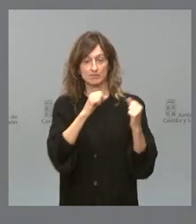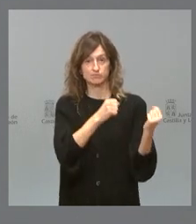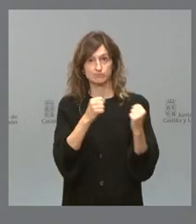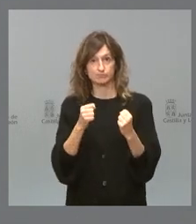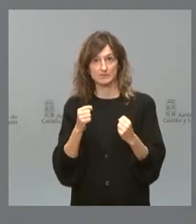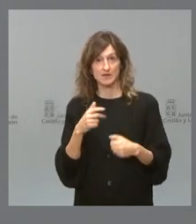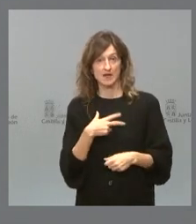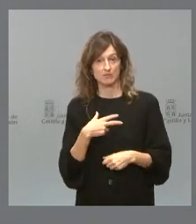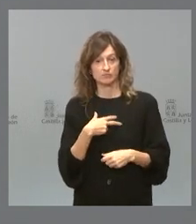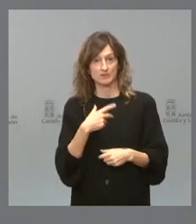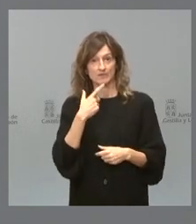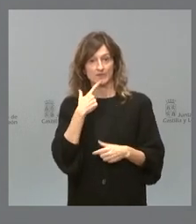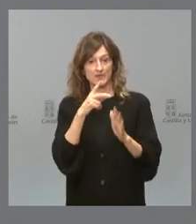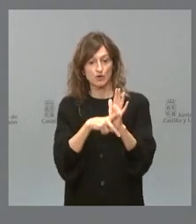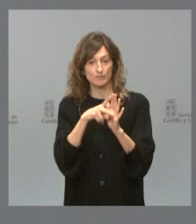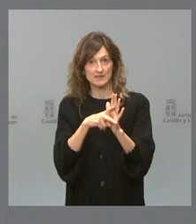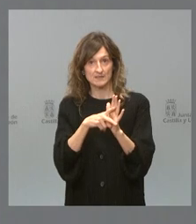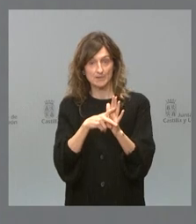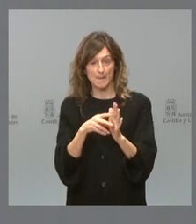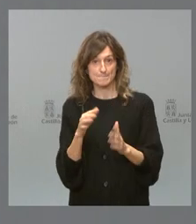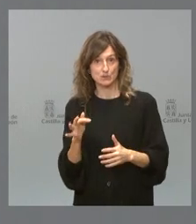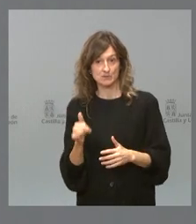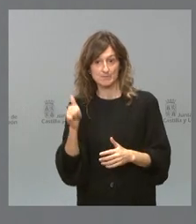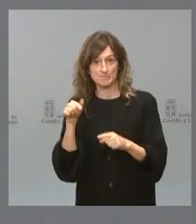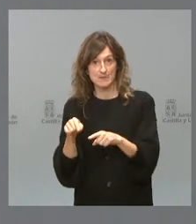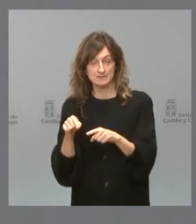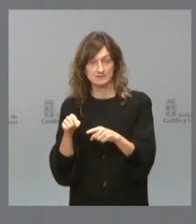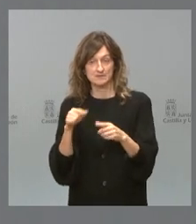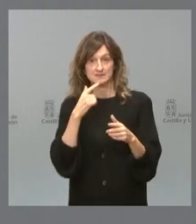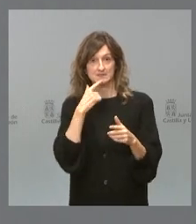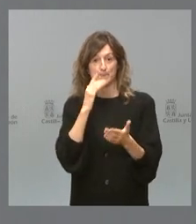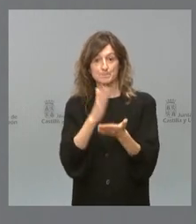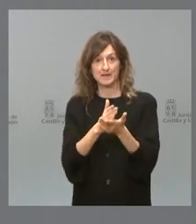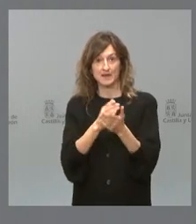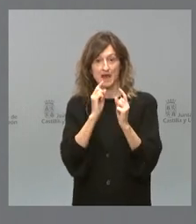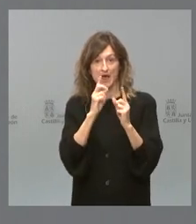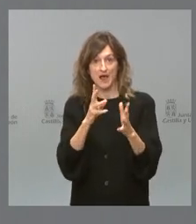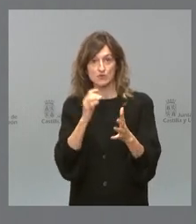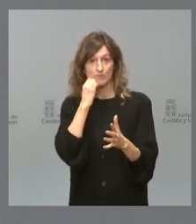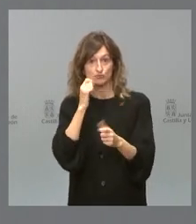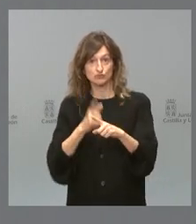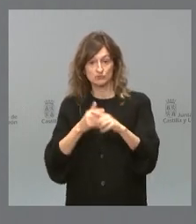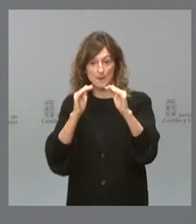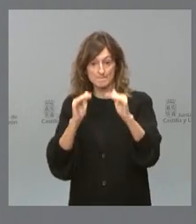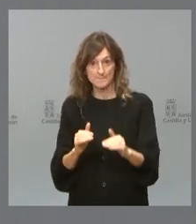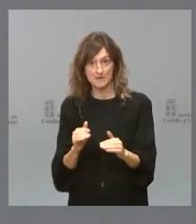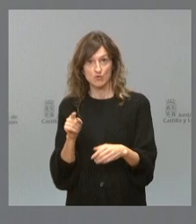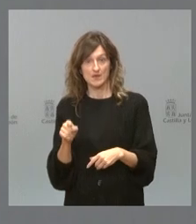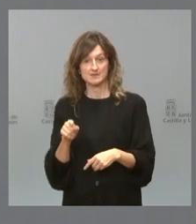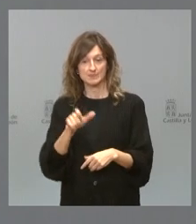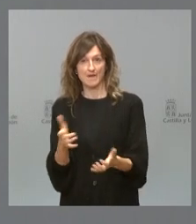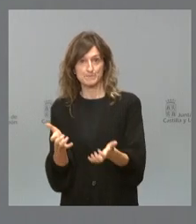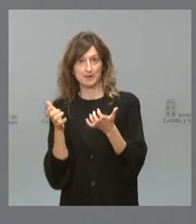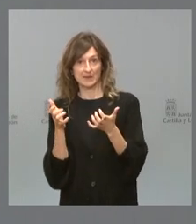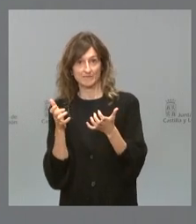derecho que es de aplicación la normativa más favorable y que si lo que se hace es rebajar las penas a las agresores sexuales estos agresores sexuales se